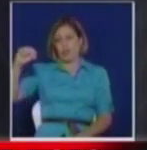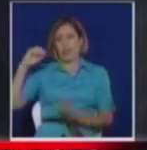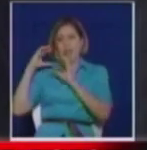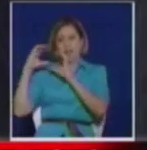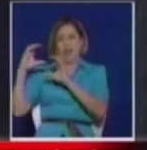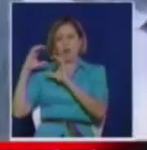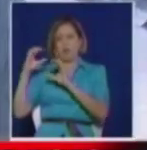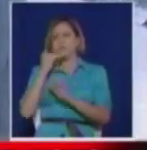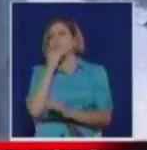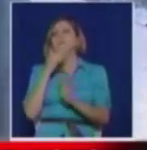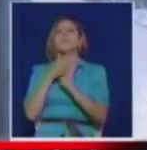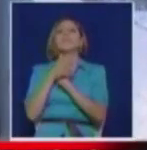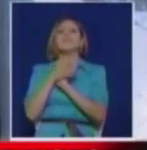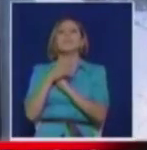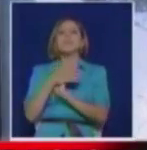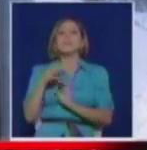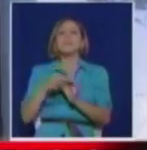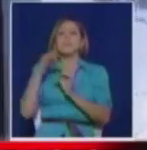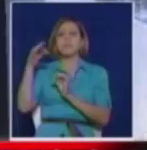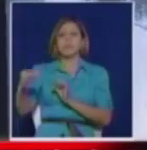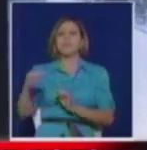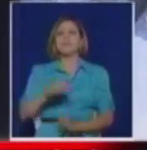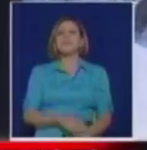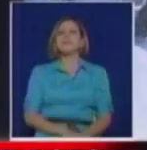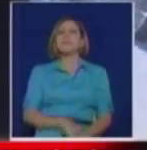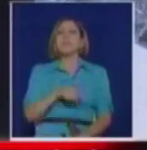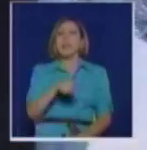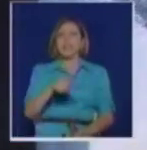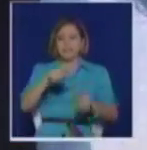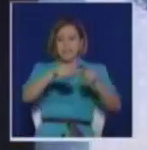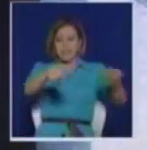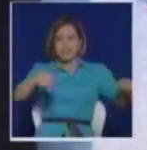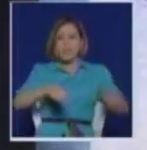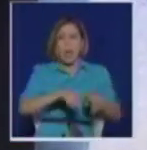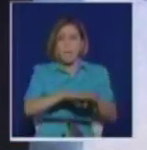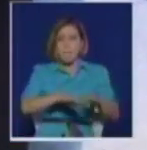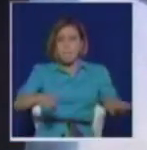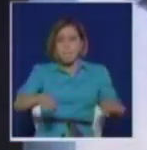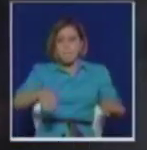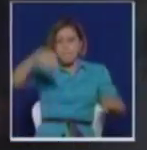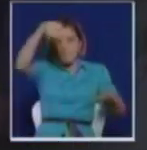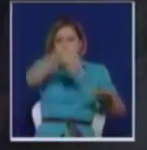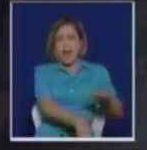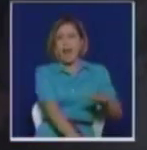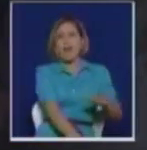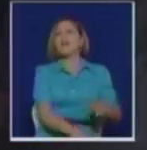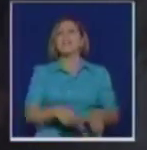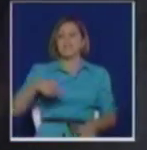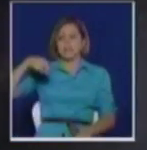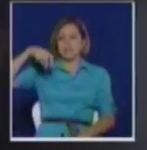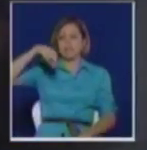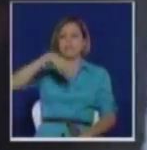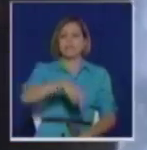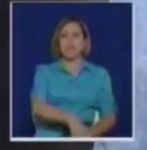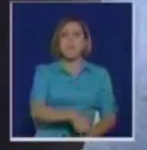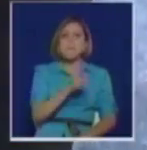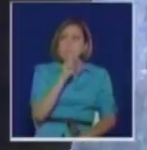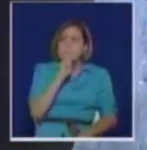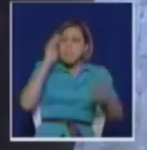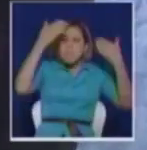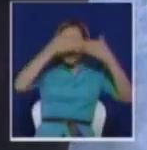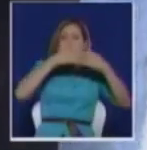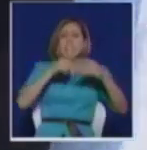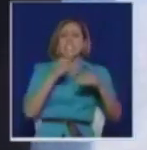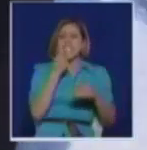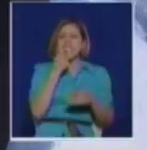vereda Quintero, en el municipio de Villarrica, fueron halladas varias caletas en el piso de las habitaciones. Uno de los escondites estaba construido en concreto